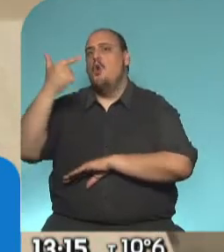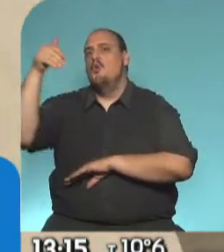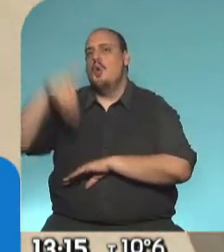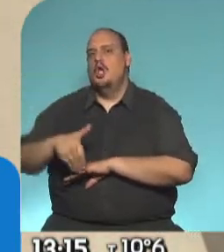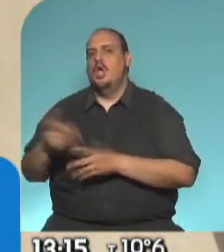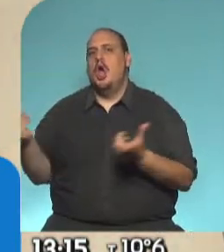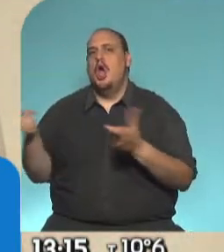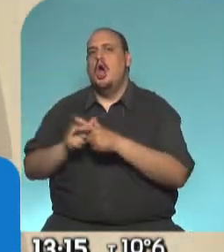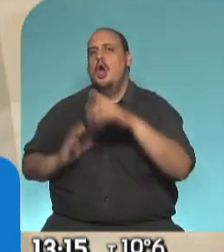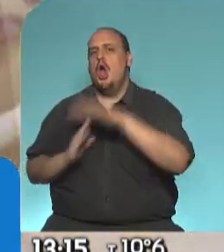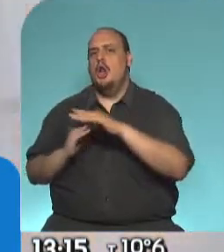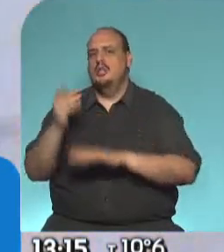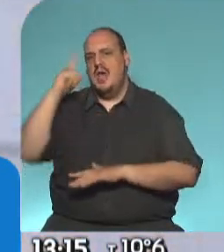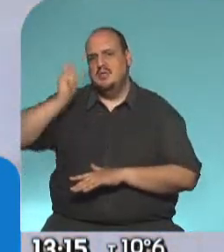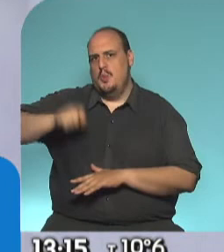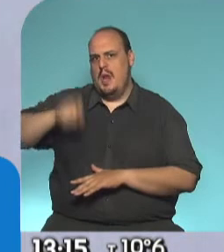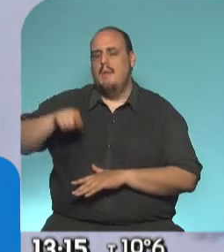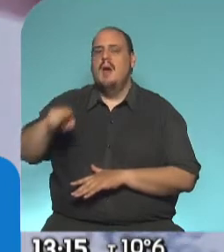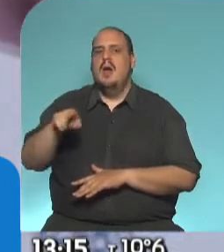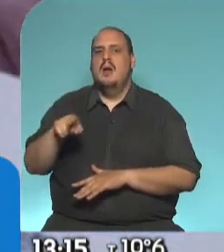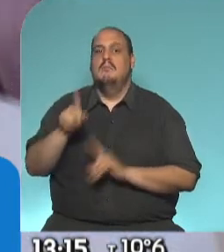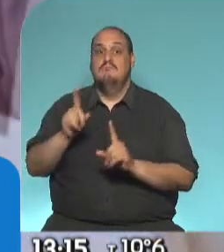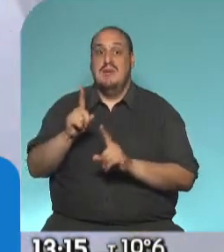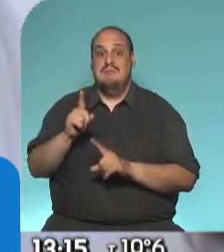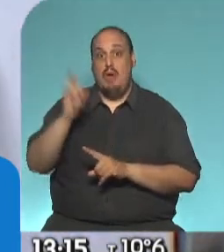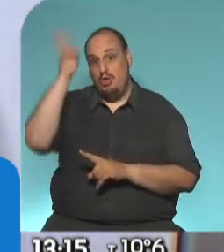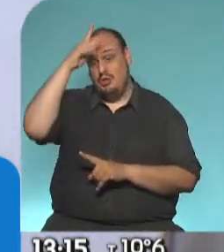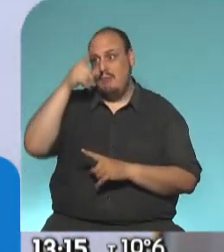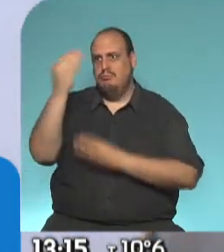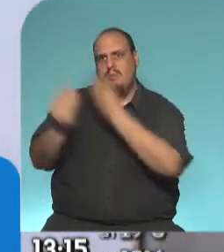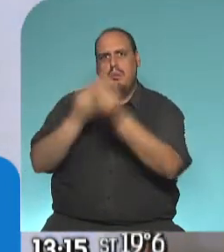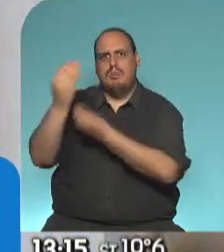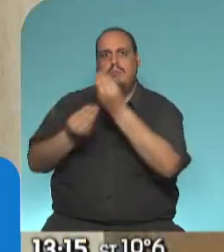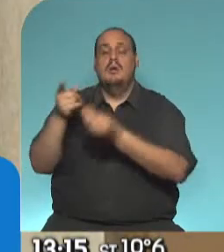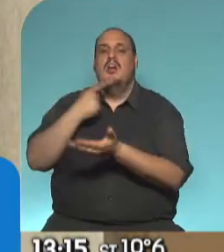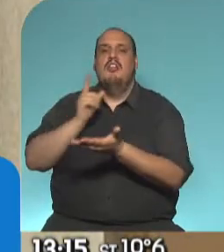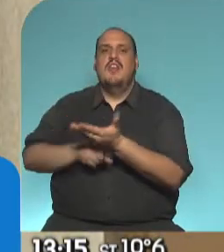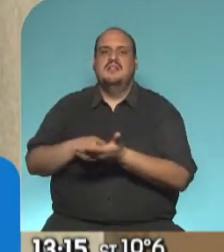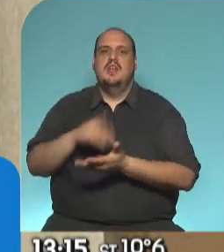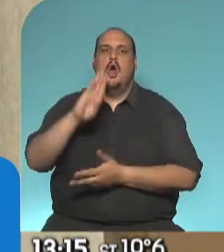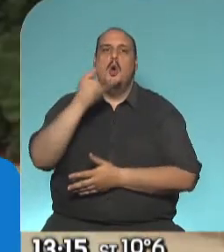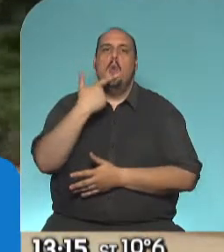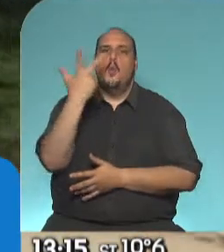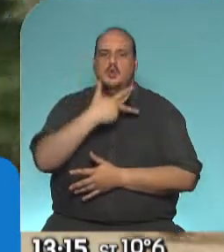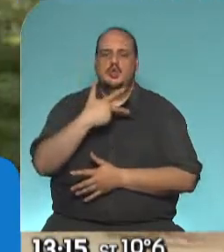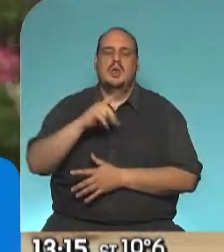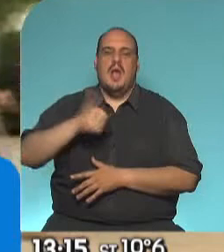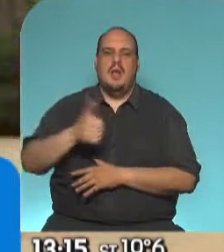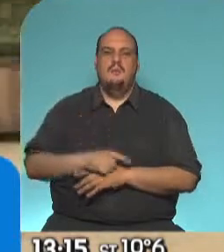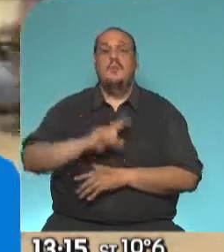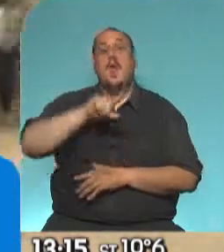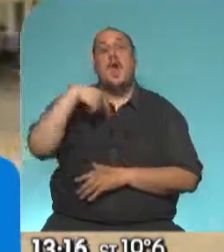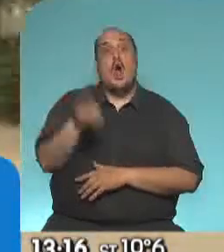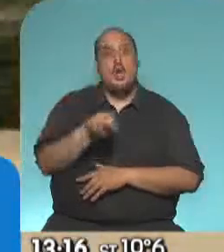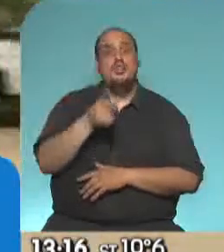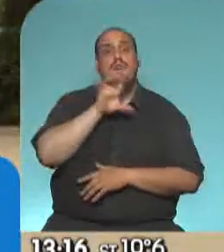la misma, digamos, Corte Suprema que está llenando Trump en este momento, que fue la que decidió que Bush había ganado. Otro de los estados interesantes es Texas, un